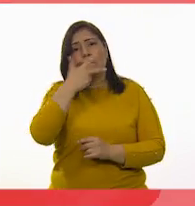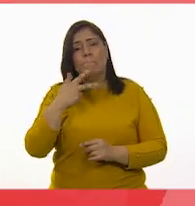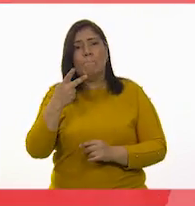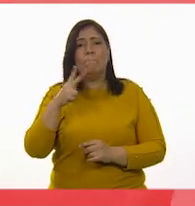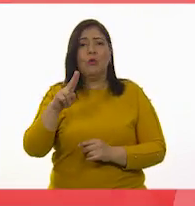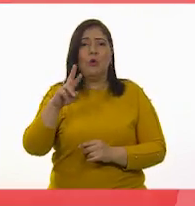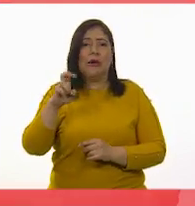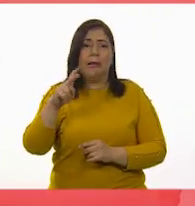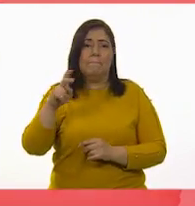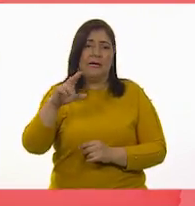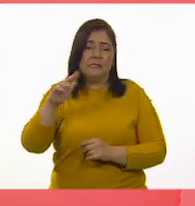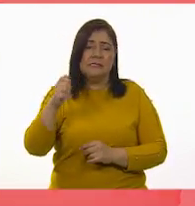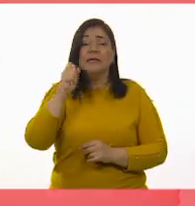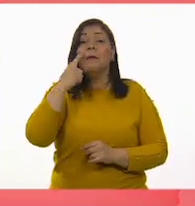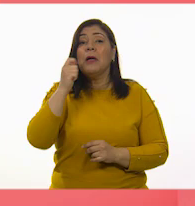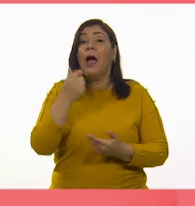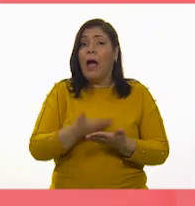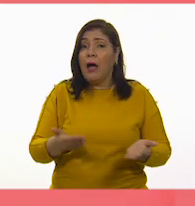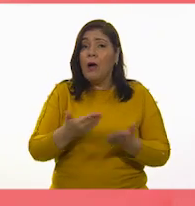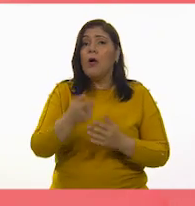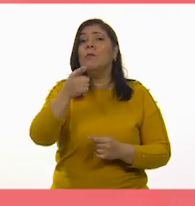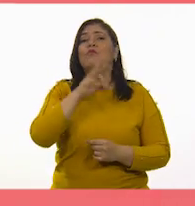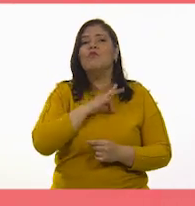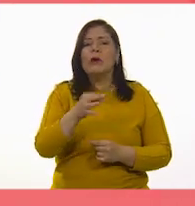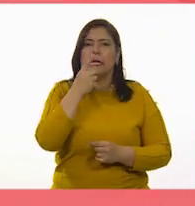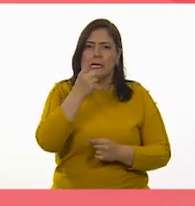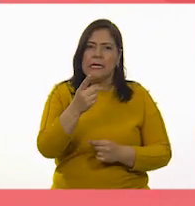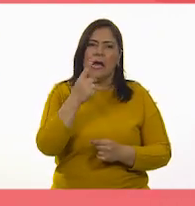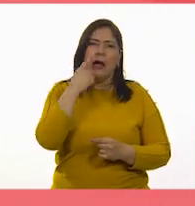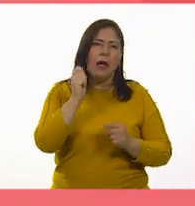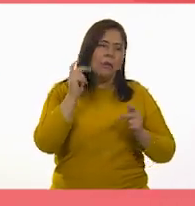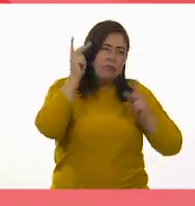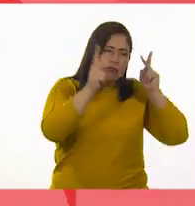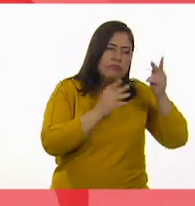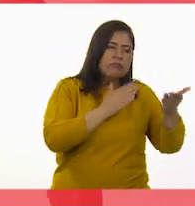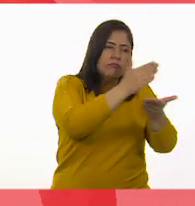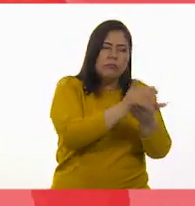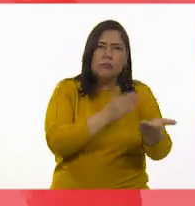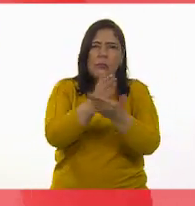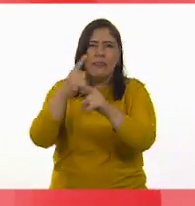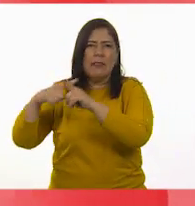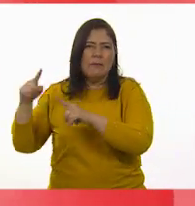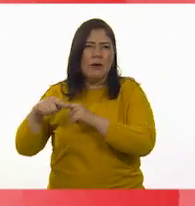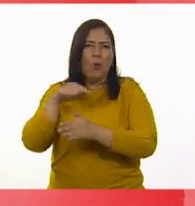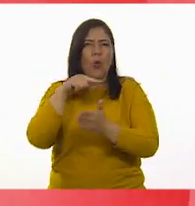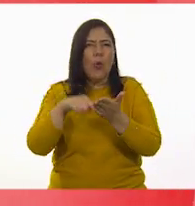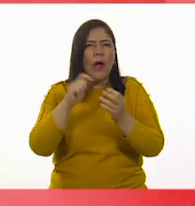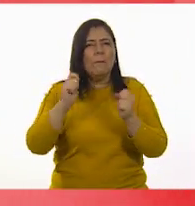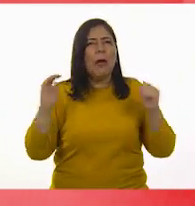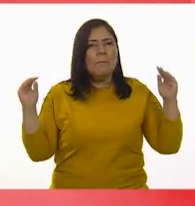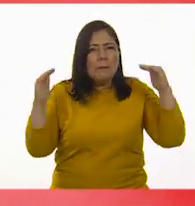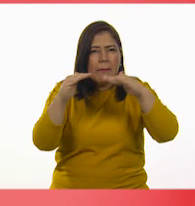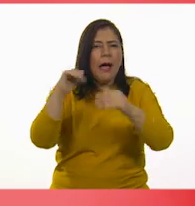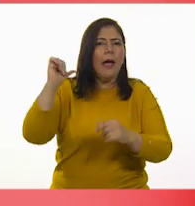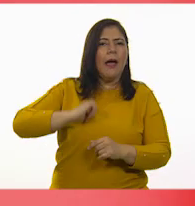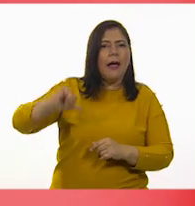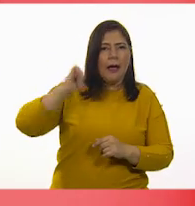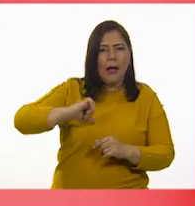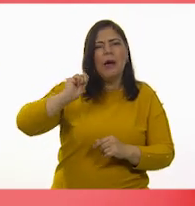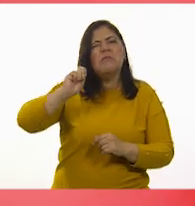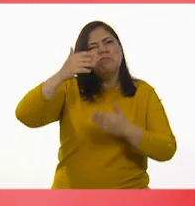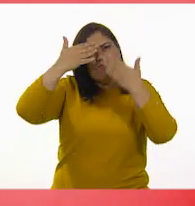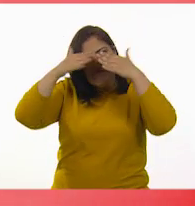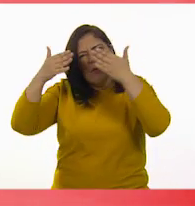Para nuestra buena suerte, actualmente puedes visitar 5 zonas arqueológicas en donde podrás conocer de cerca cómo vivían estas